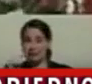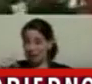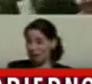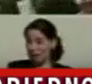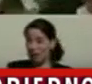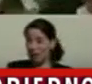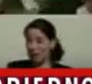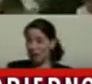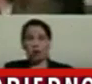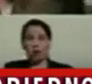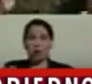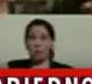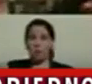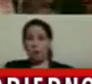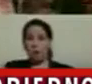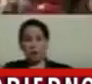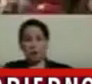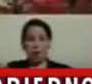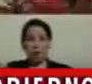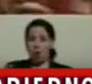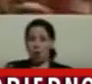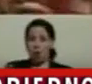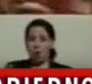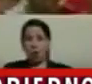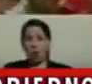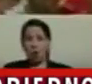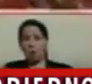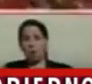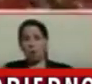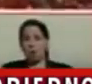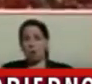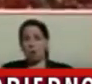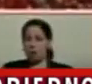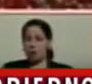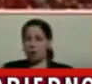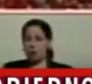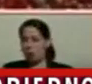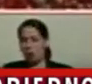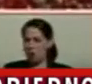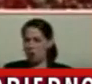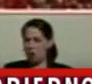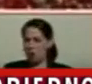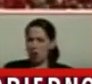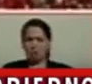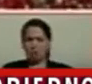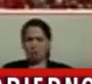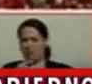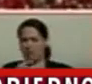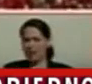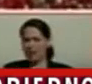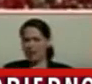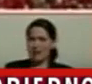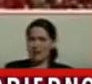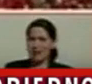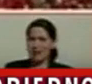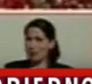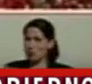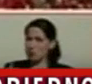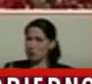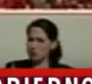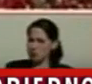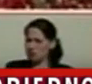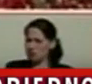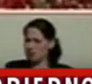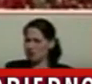Elio Abraham a decir que eso estaba listo, que yo estaba montado en un avión, que yo me iba para